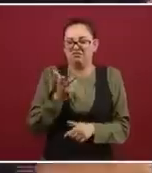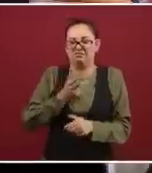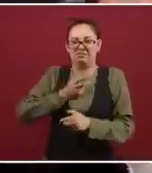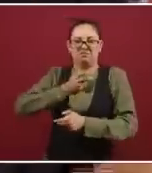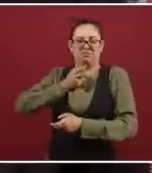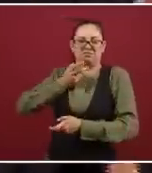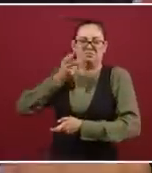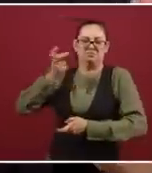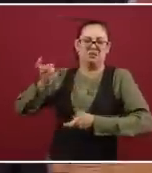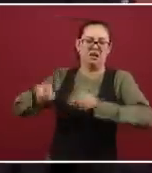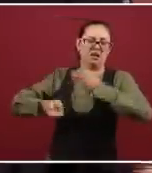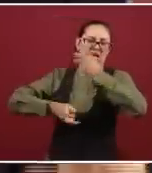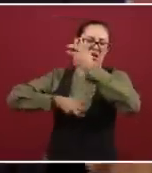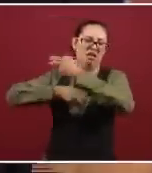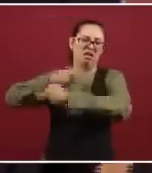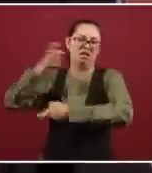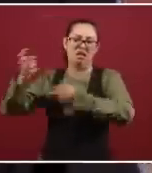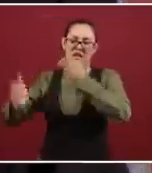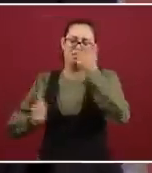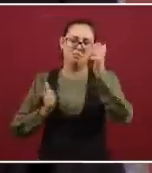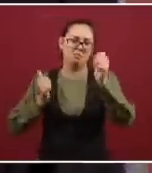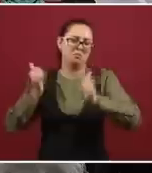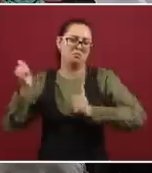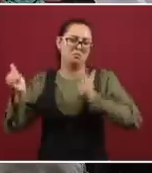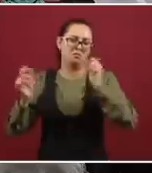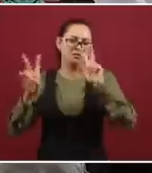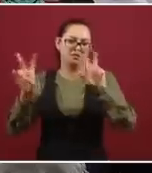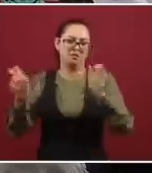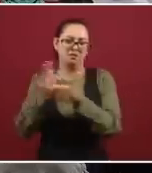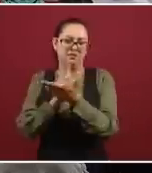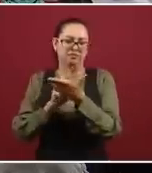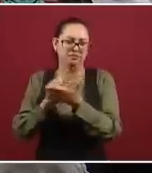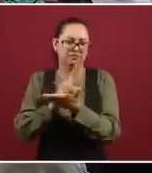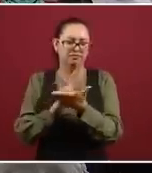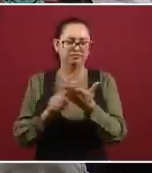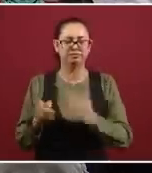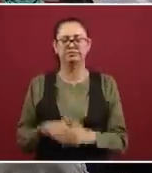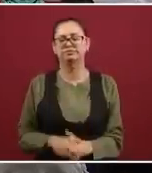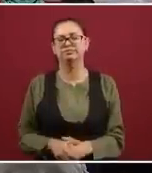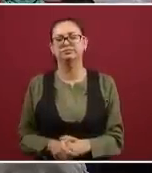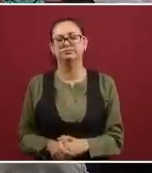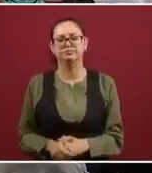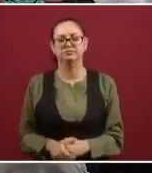lo relacionado con la drogadicción.